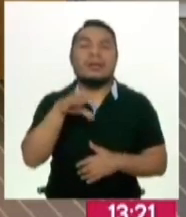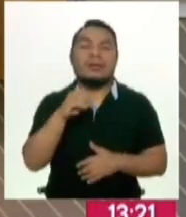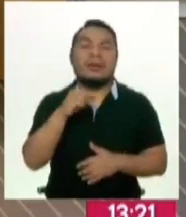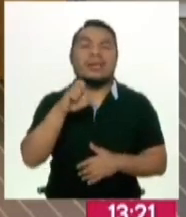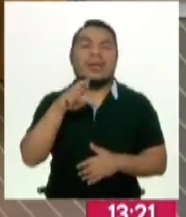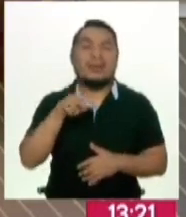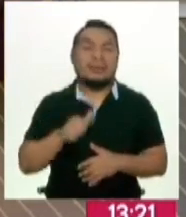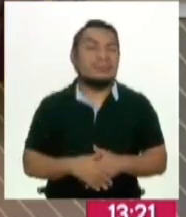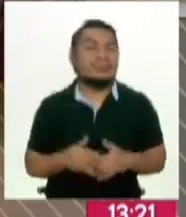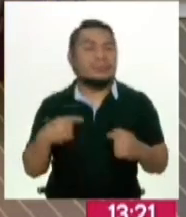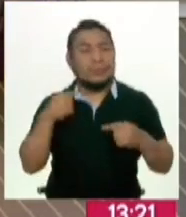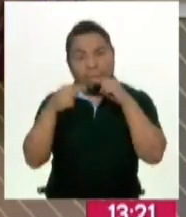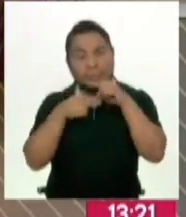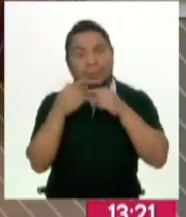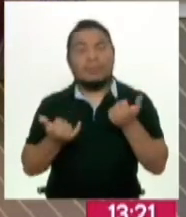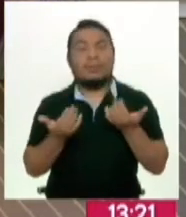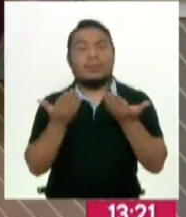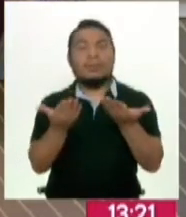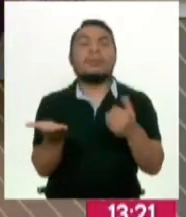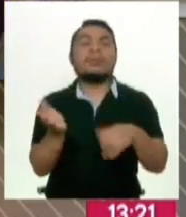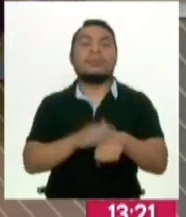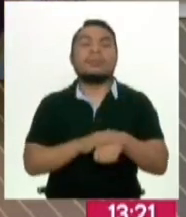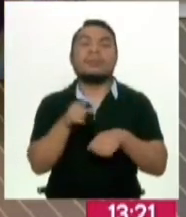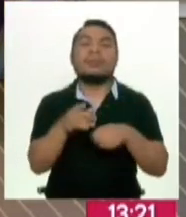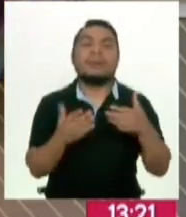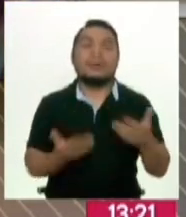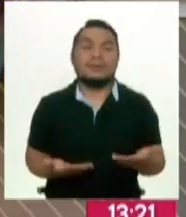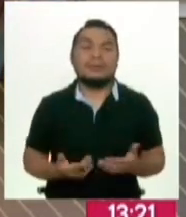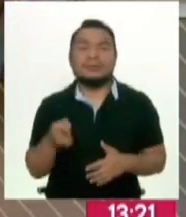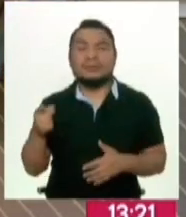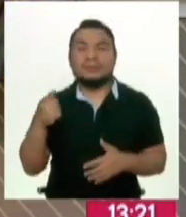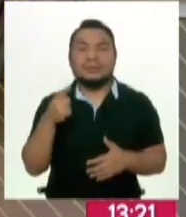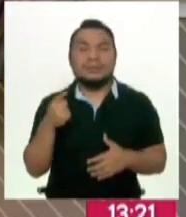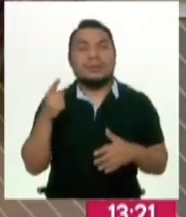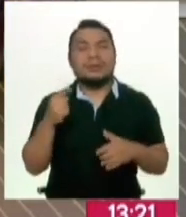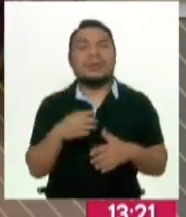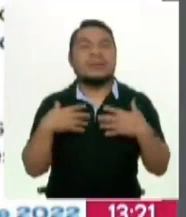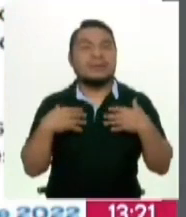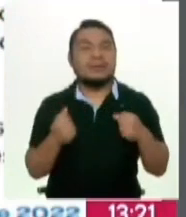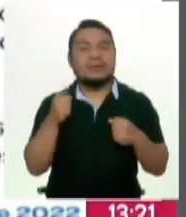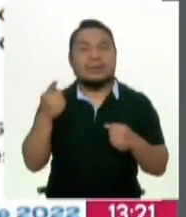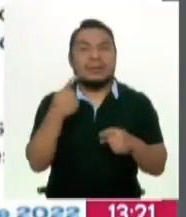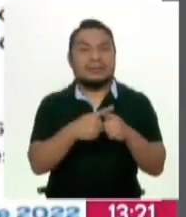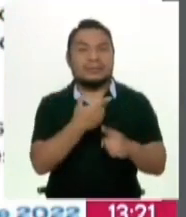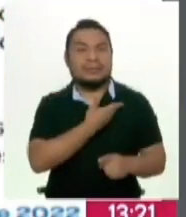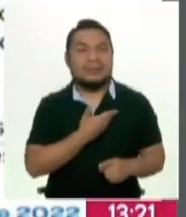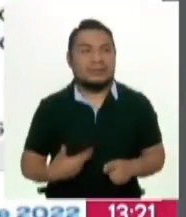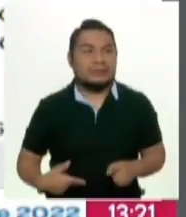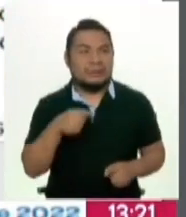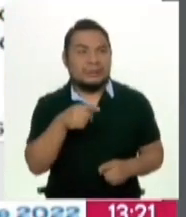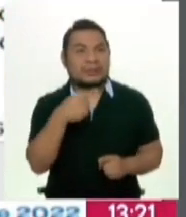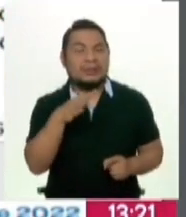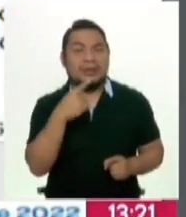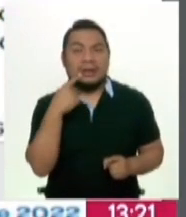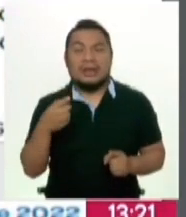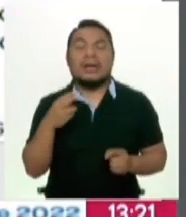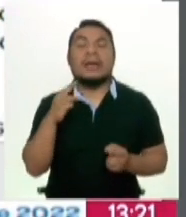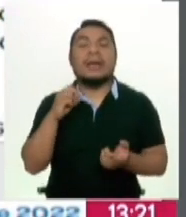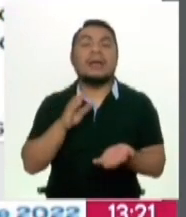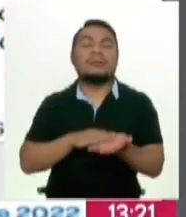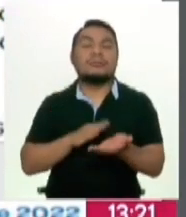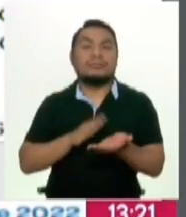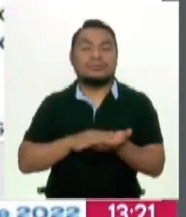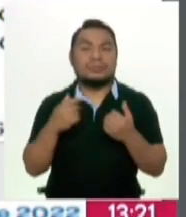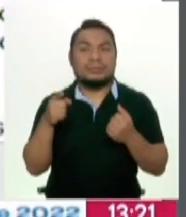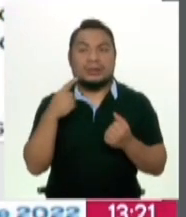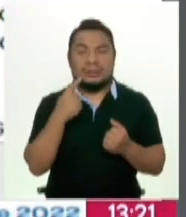A propósito de lo que contaba Yuli Guevara en relación al estado de salud del expresidente Alberto Fujimori, ya de salud ha dado una